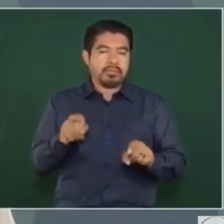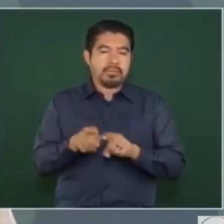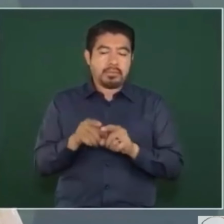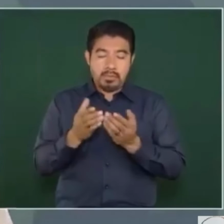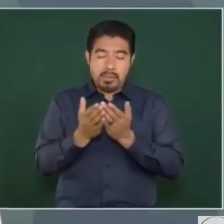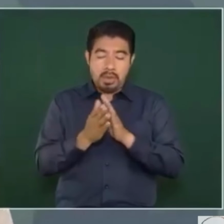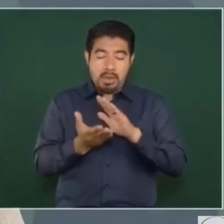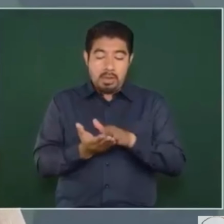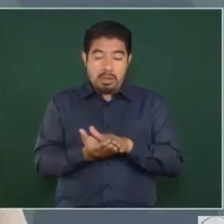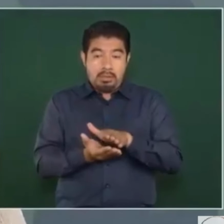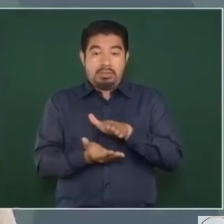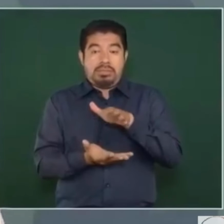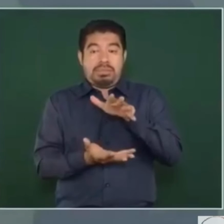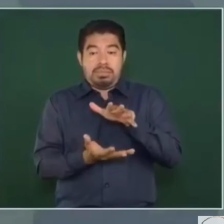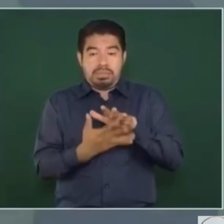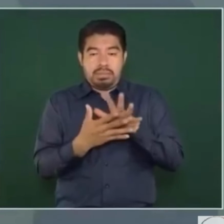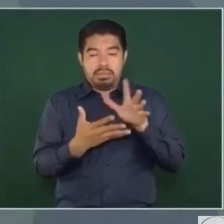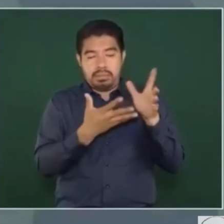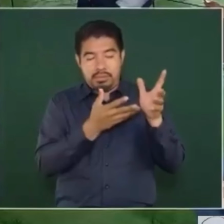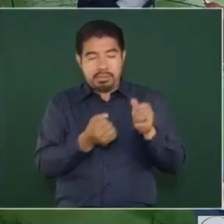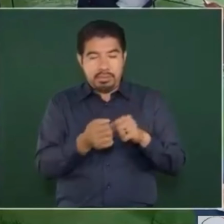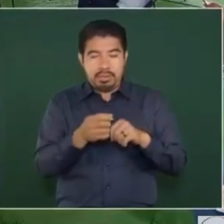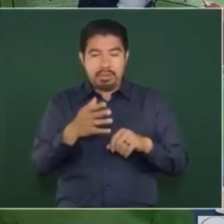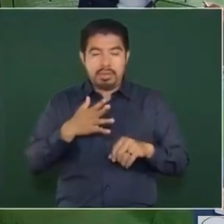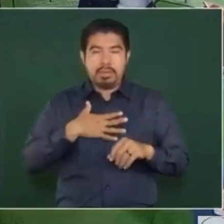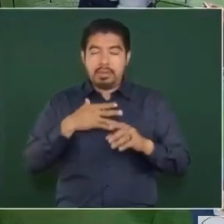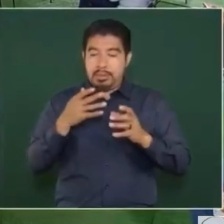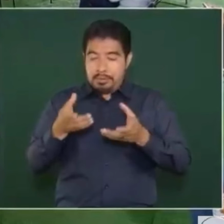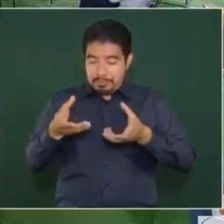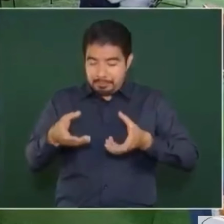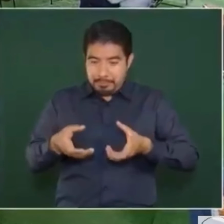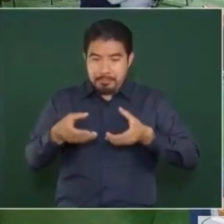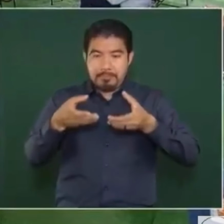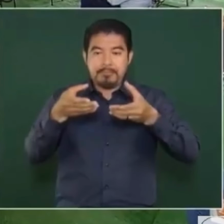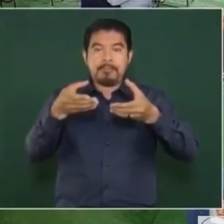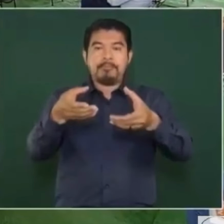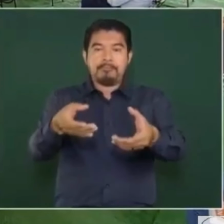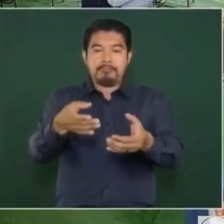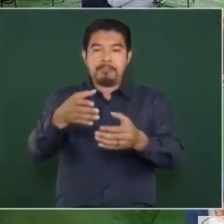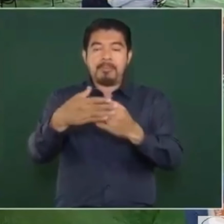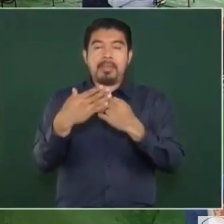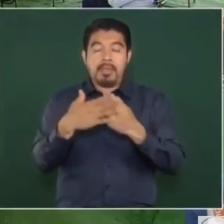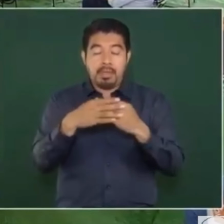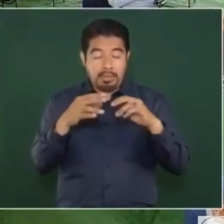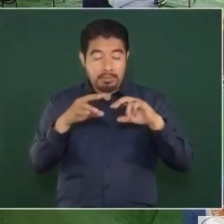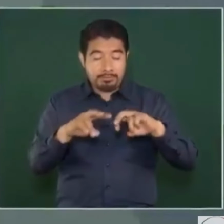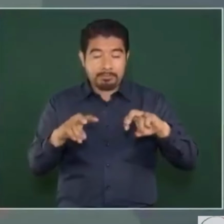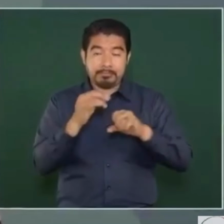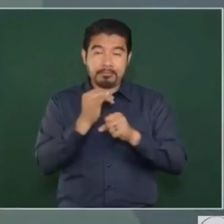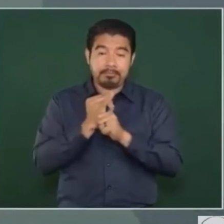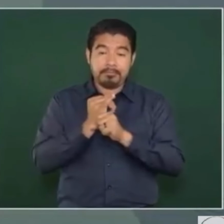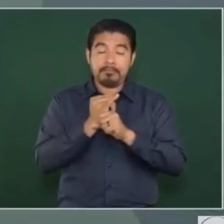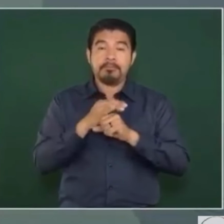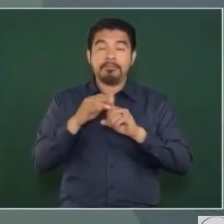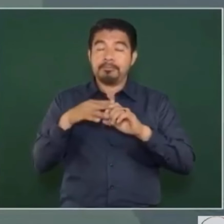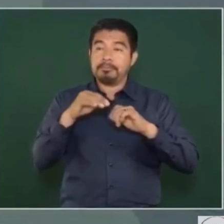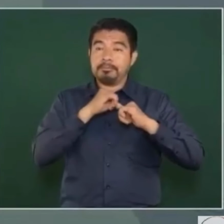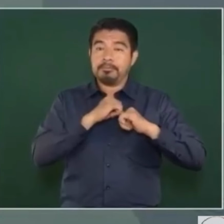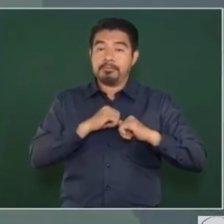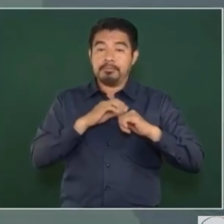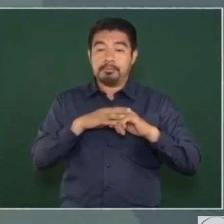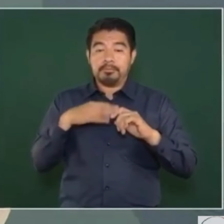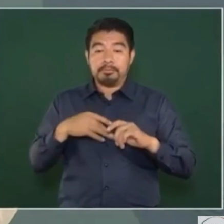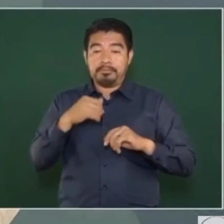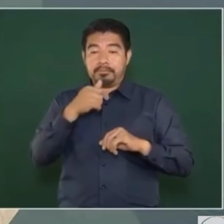volumen lo traje yo conmigo y será entregado, por supuesto, será procesado en la Cancillería y entregado a las autoridades